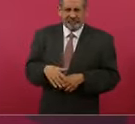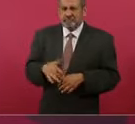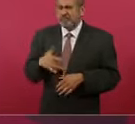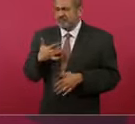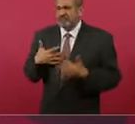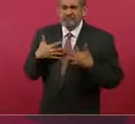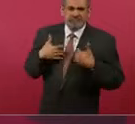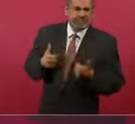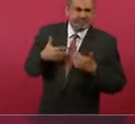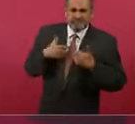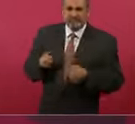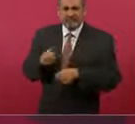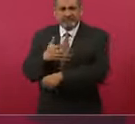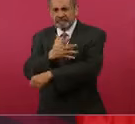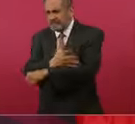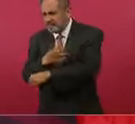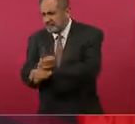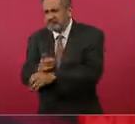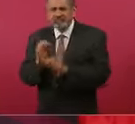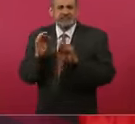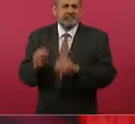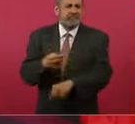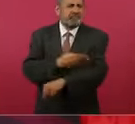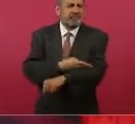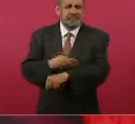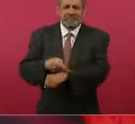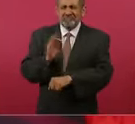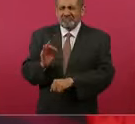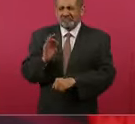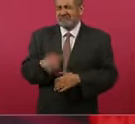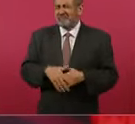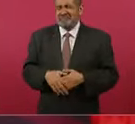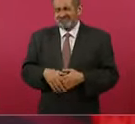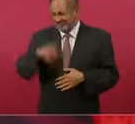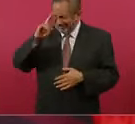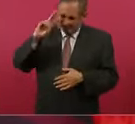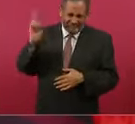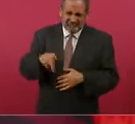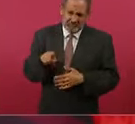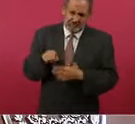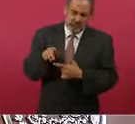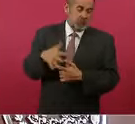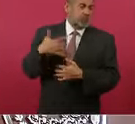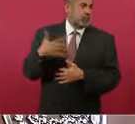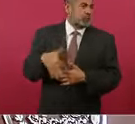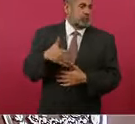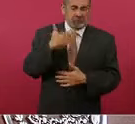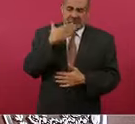sensible, honesta, un ejemplo.